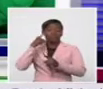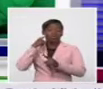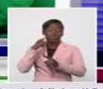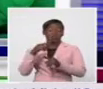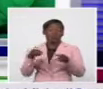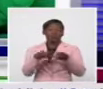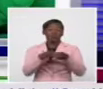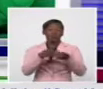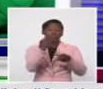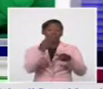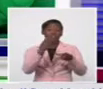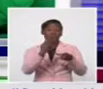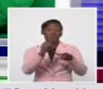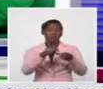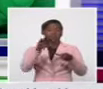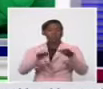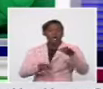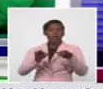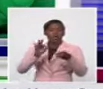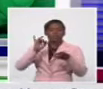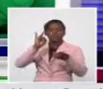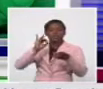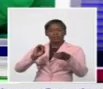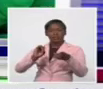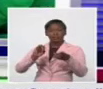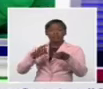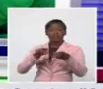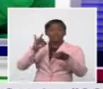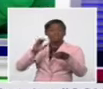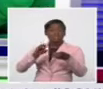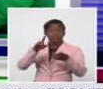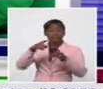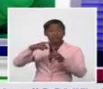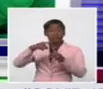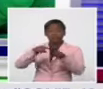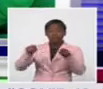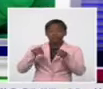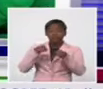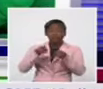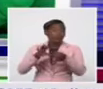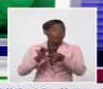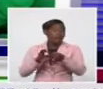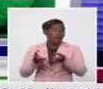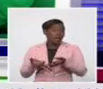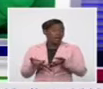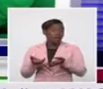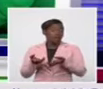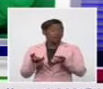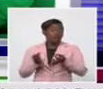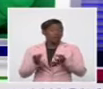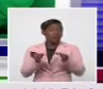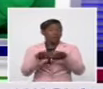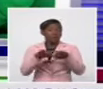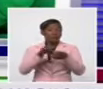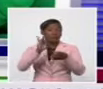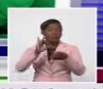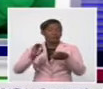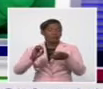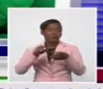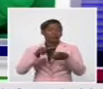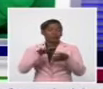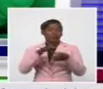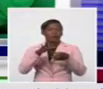cifra muy elevada. Y lo que es más significativo es que de esos 70, 35